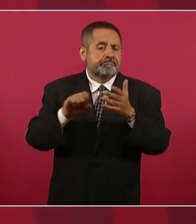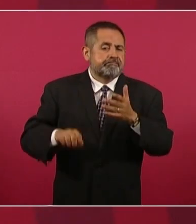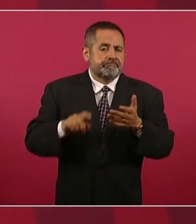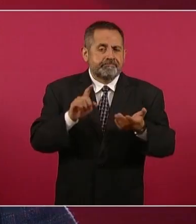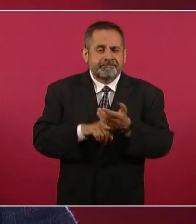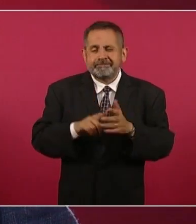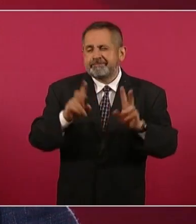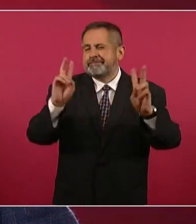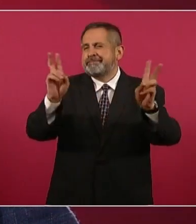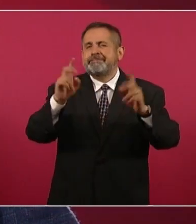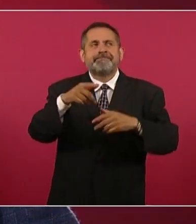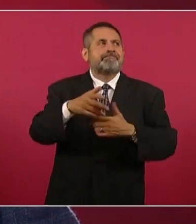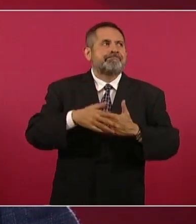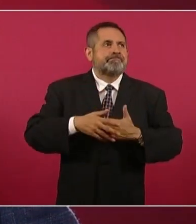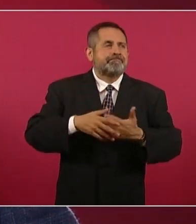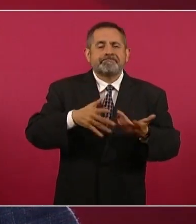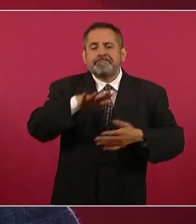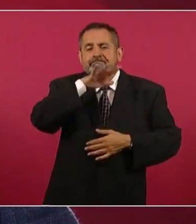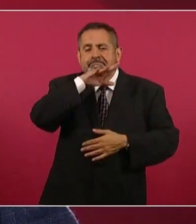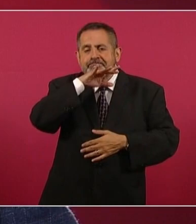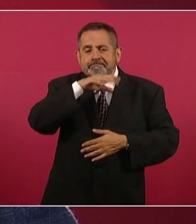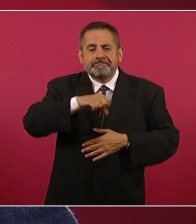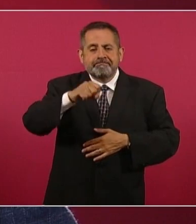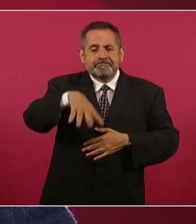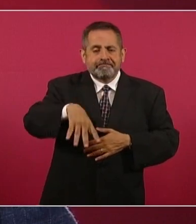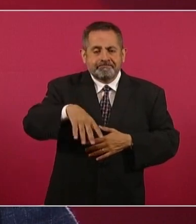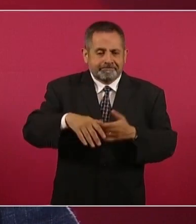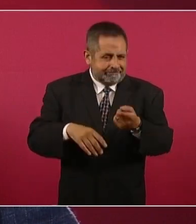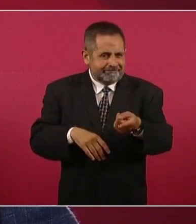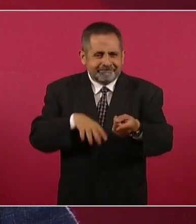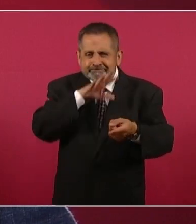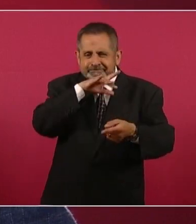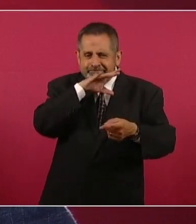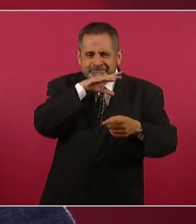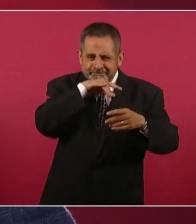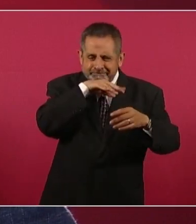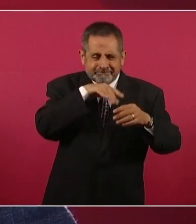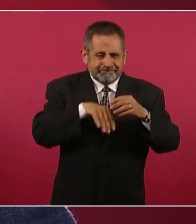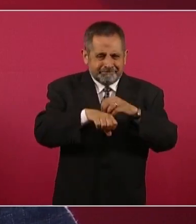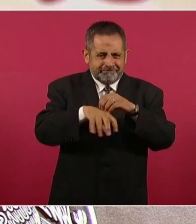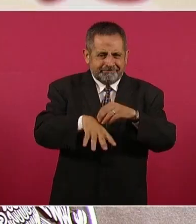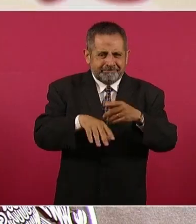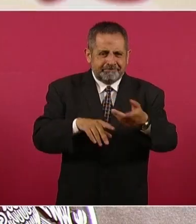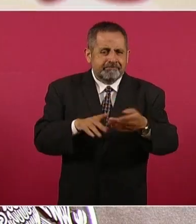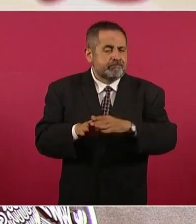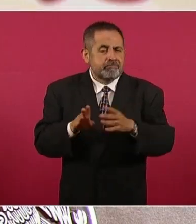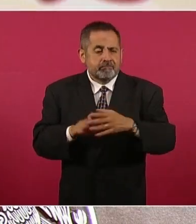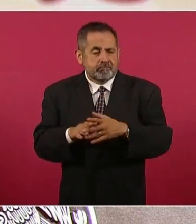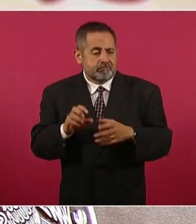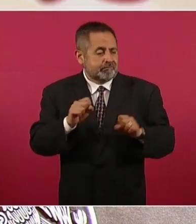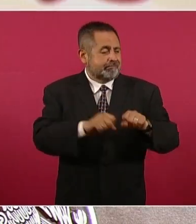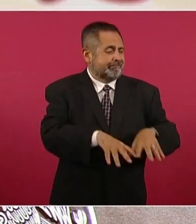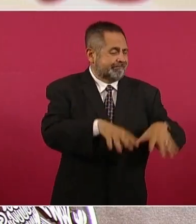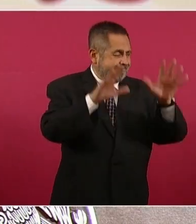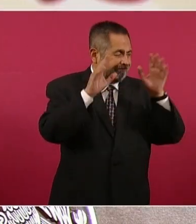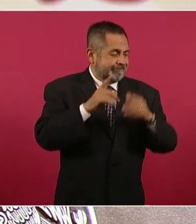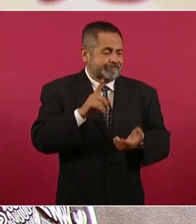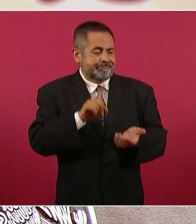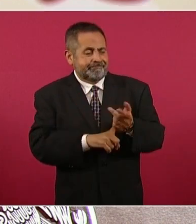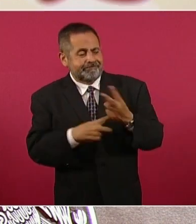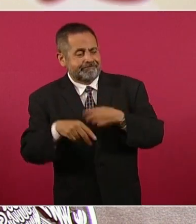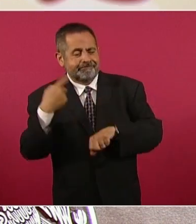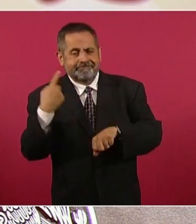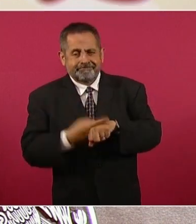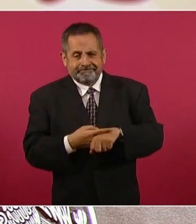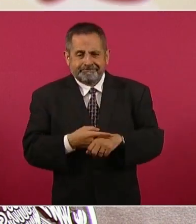la basura. El problema de la basura es un problema que repercute directamente en la salud y en la ciudadanía